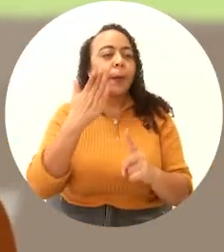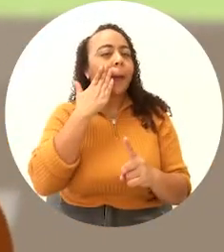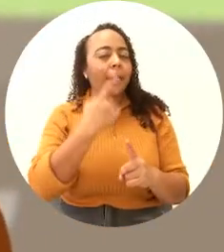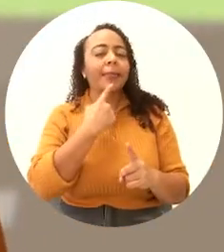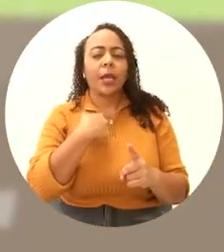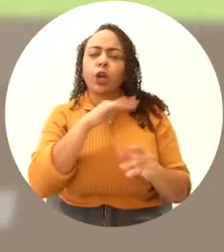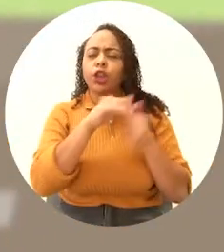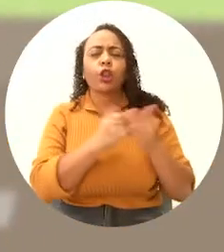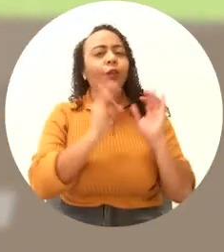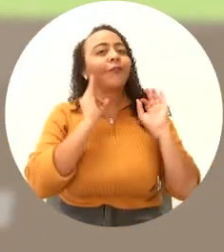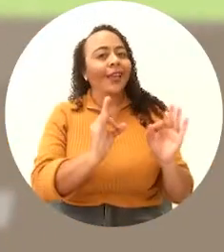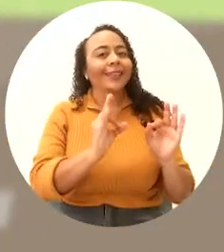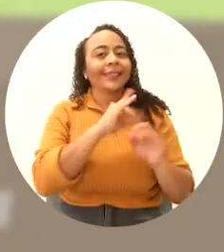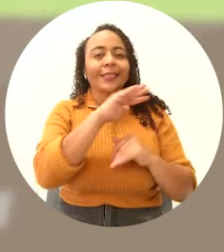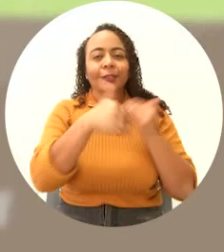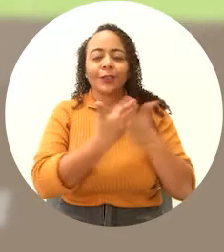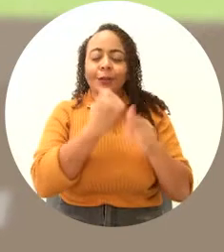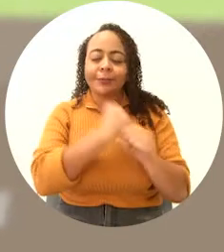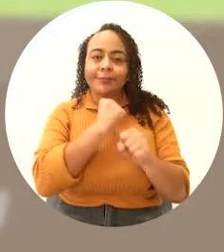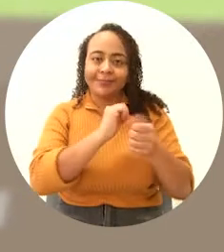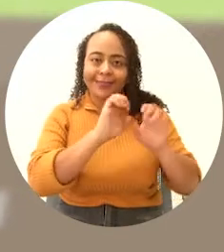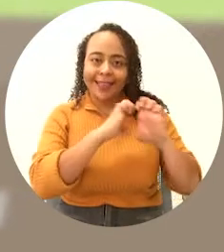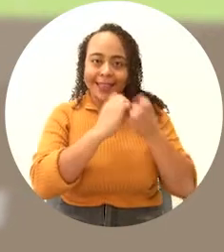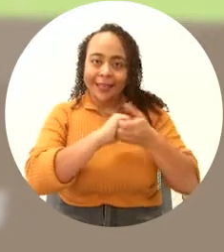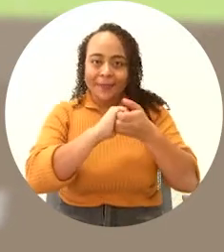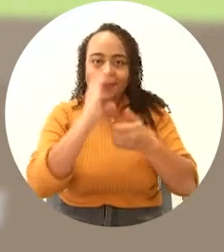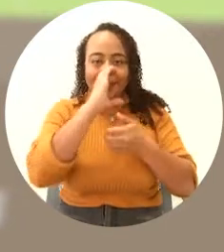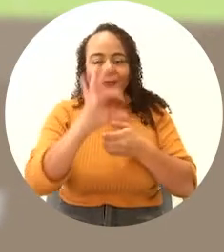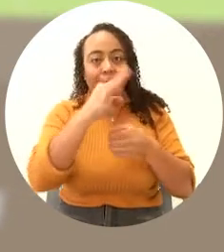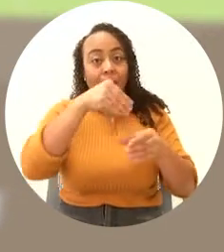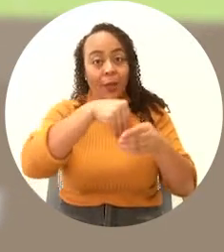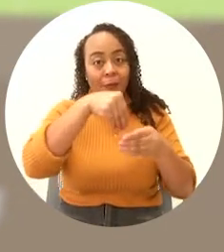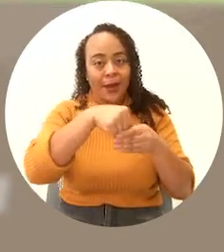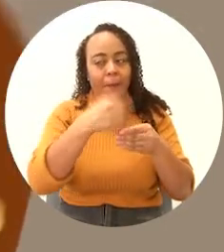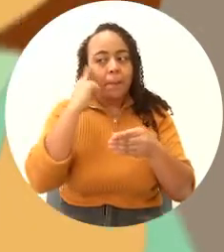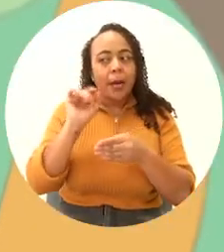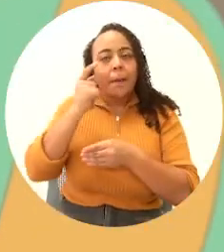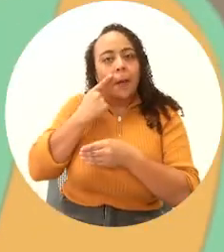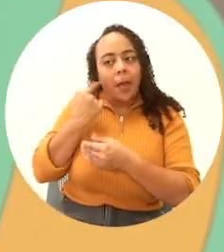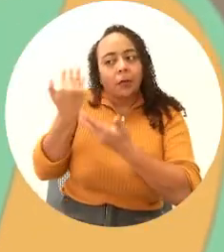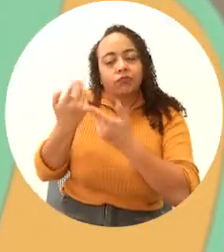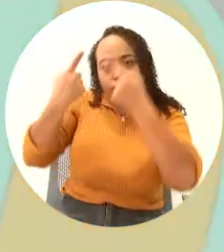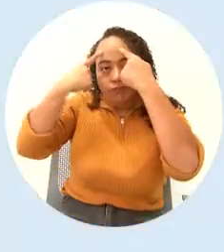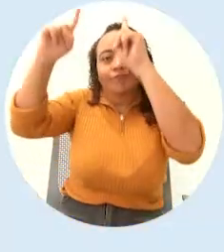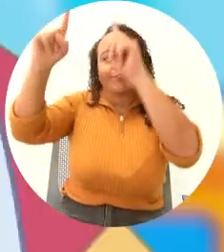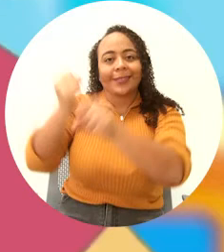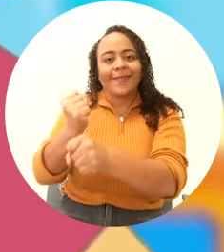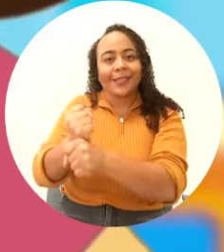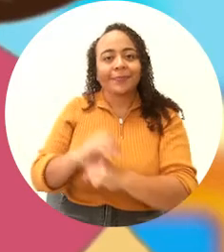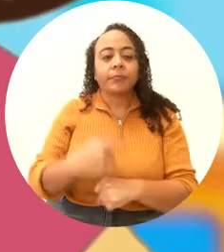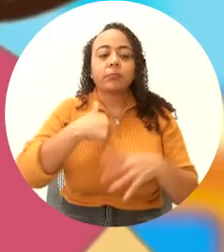todo estaría bien y que todos íbamos a trabajar en equipo y a buscar maneras de ahorrar mientras él conseguía empleo.